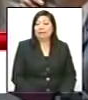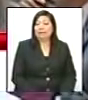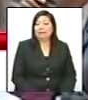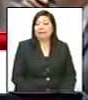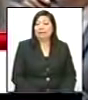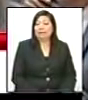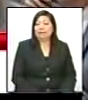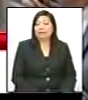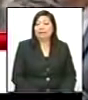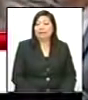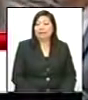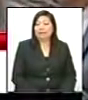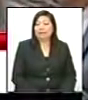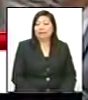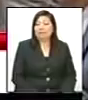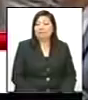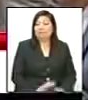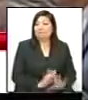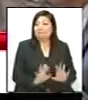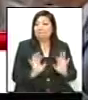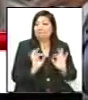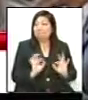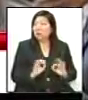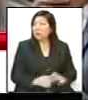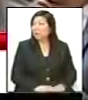que todo se encuentra listo